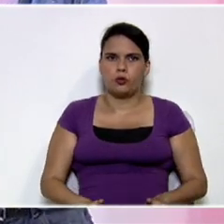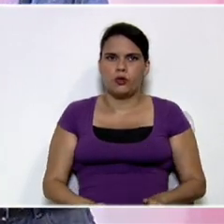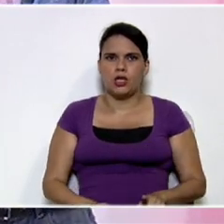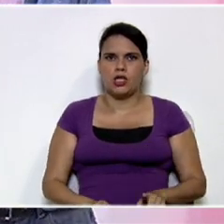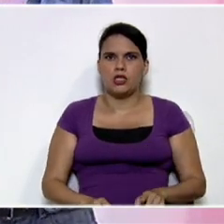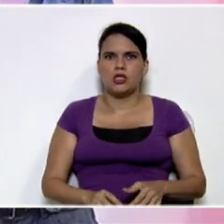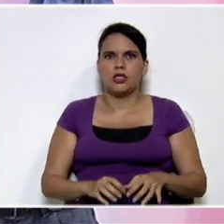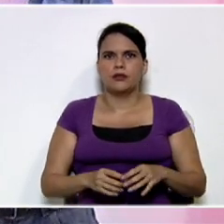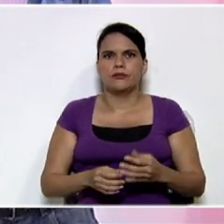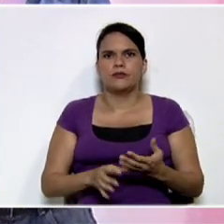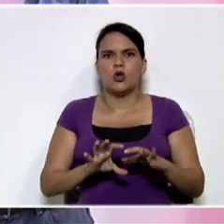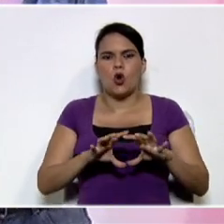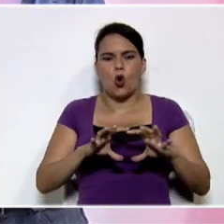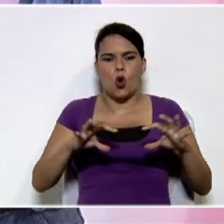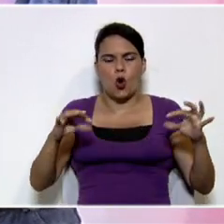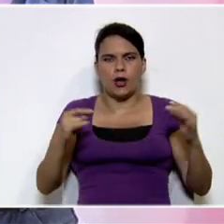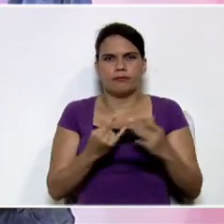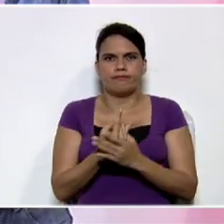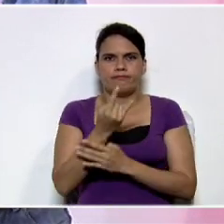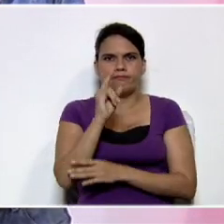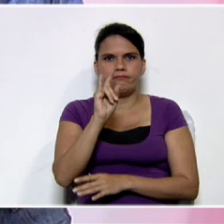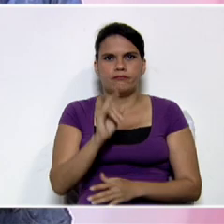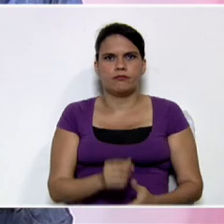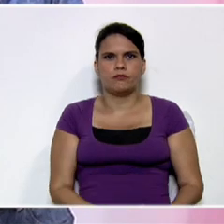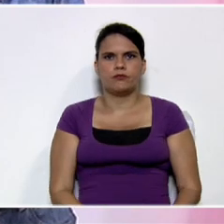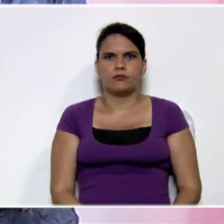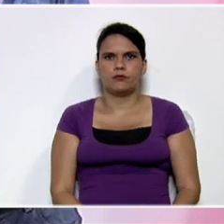palma y diferentes tipos de,